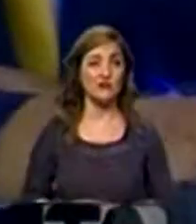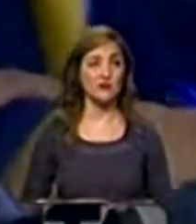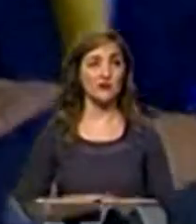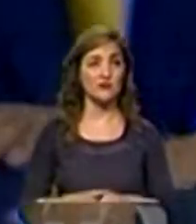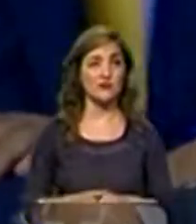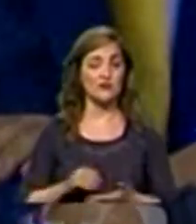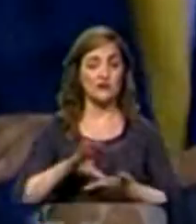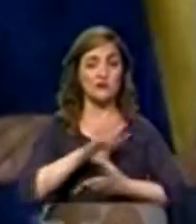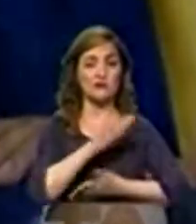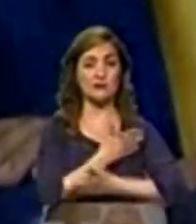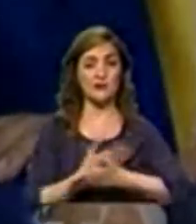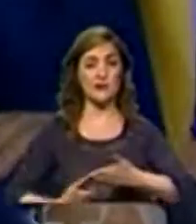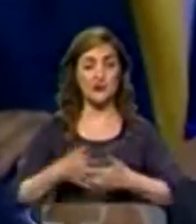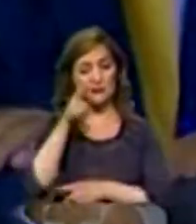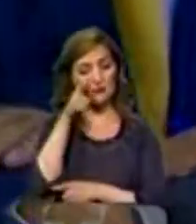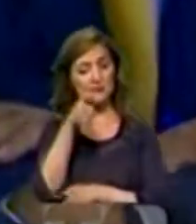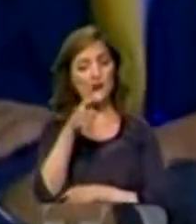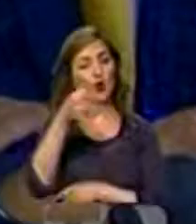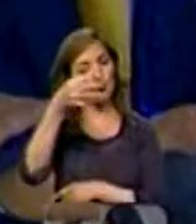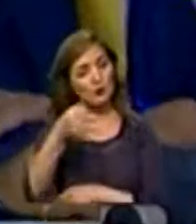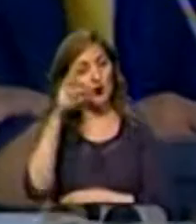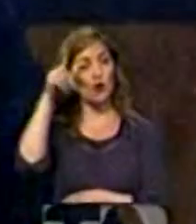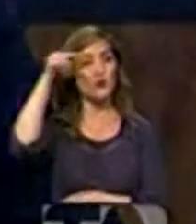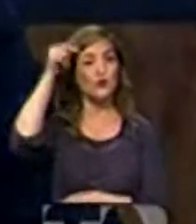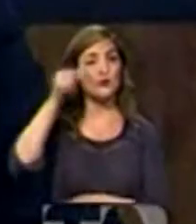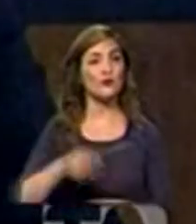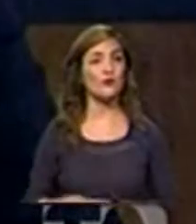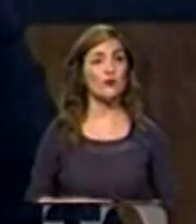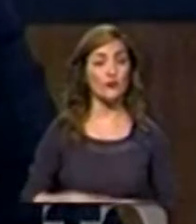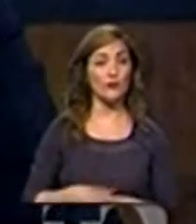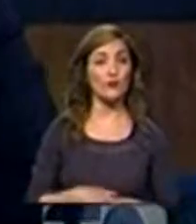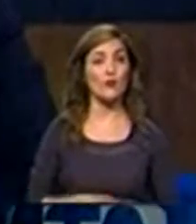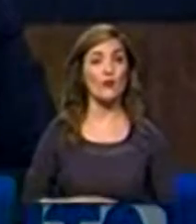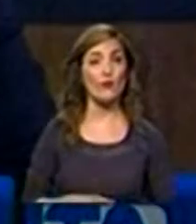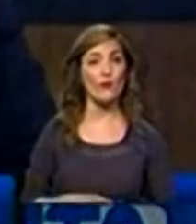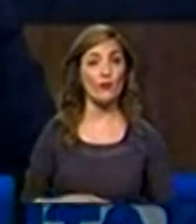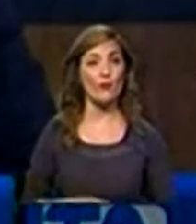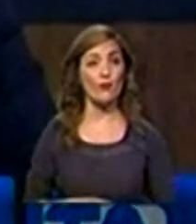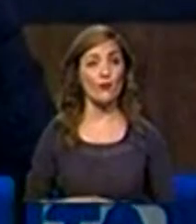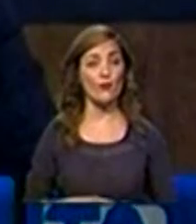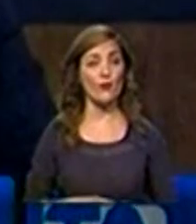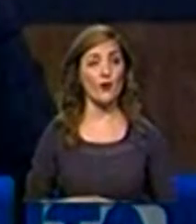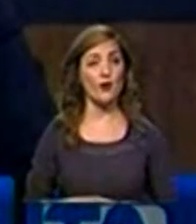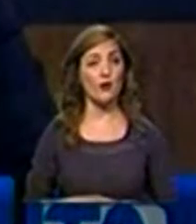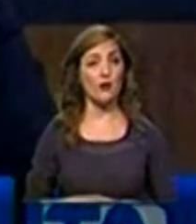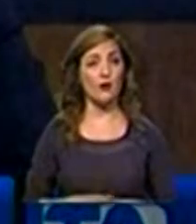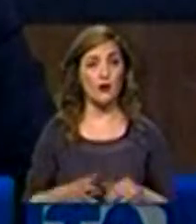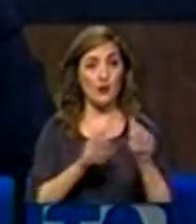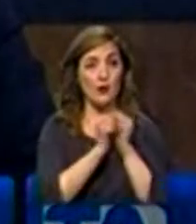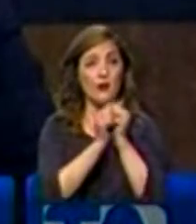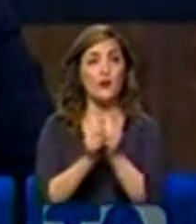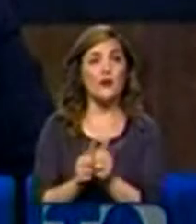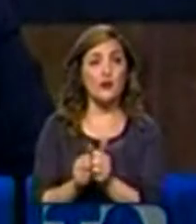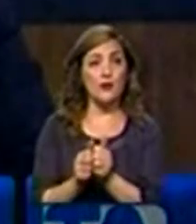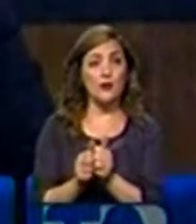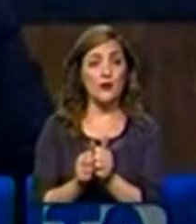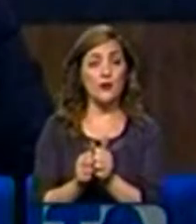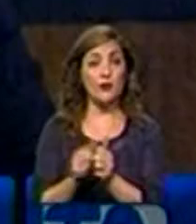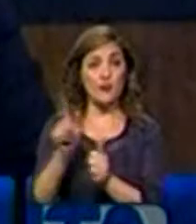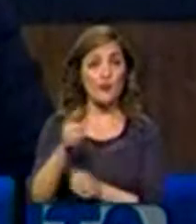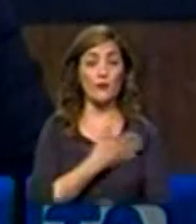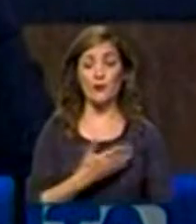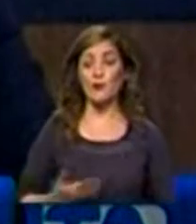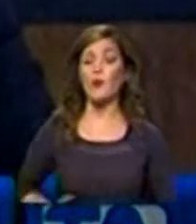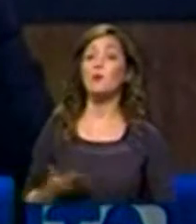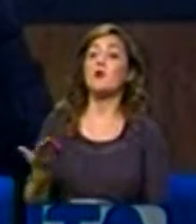a fiscalizar el cumplimiento del ofrecimiento del gobierno. Vamos a hacer un acompañamiento para que desde el Ejecutivo se cumpla